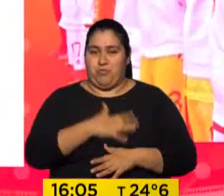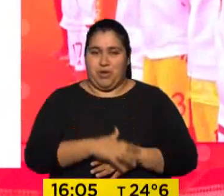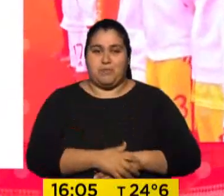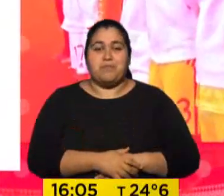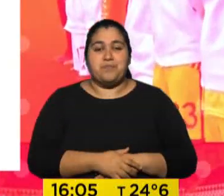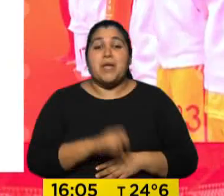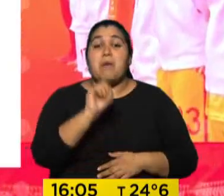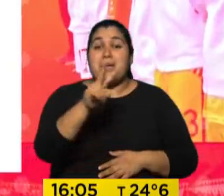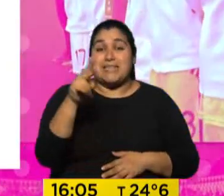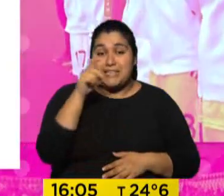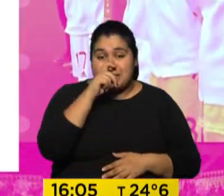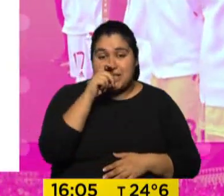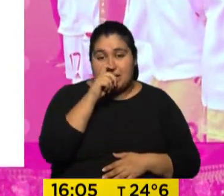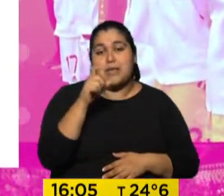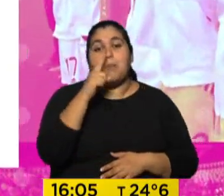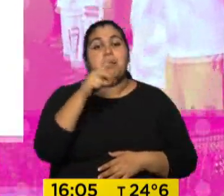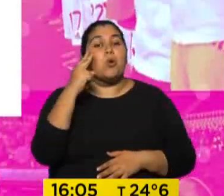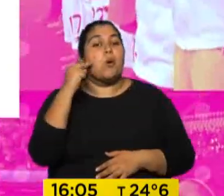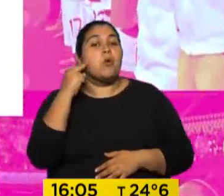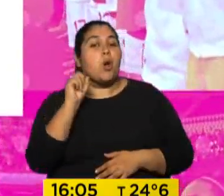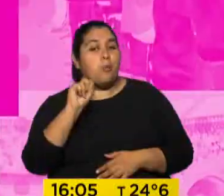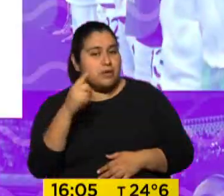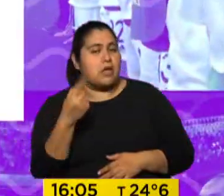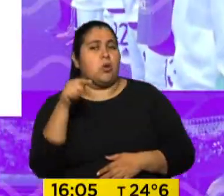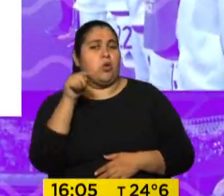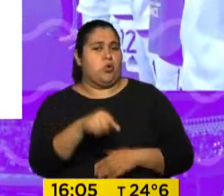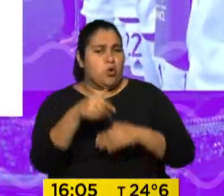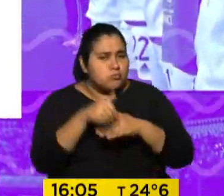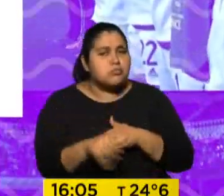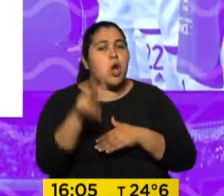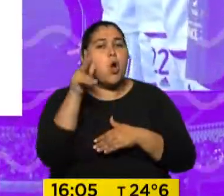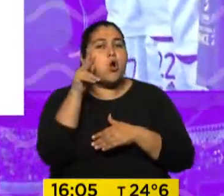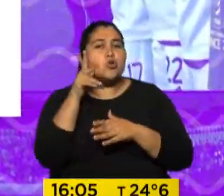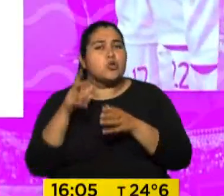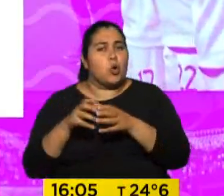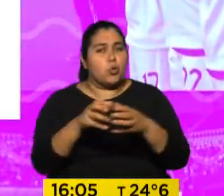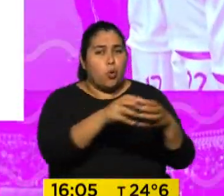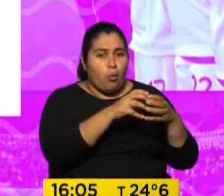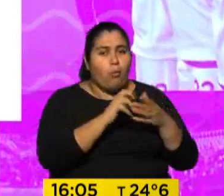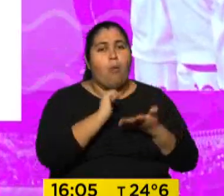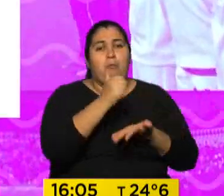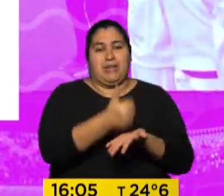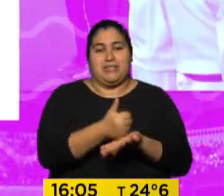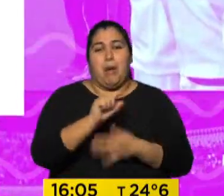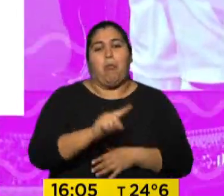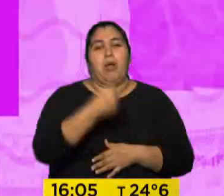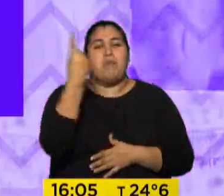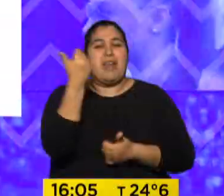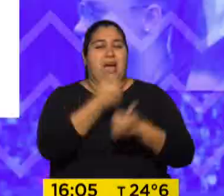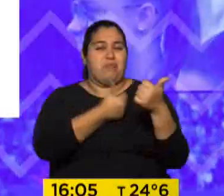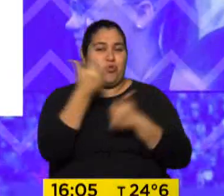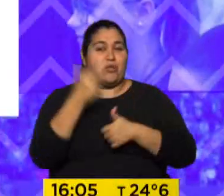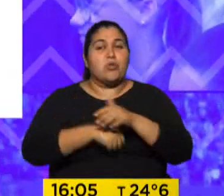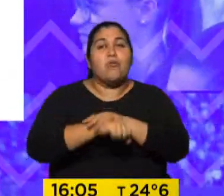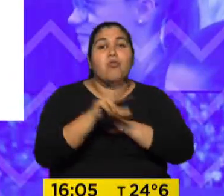El 27 de octubre de 1991 comenzó, con 8 equipos participantes, el primer campeonato de fútbol